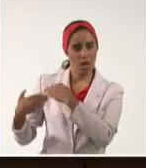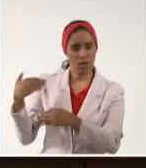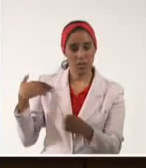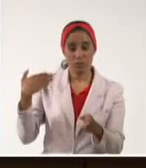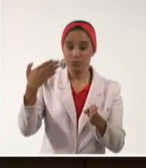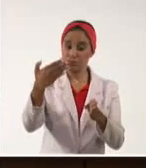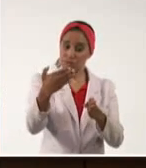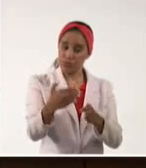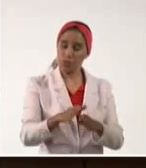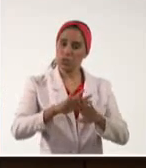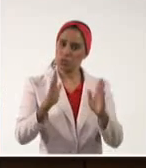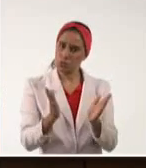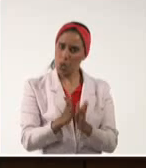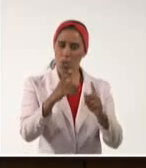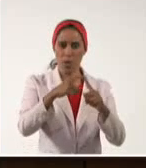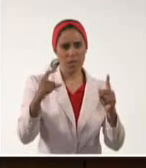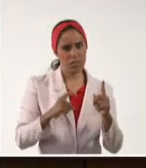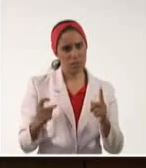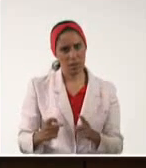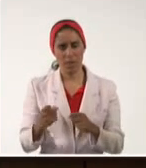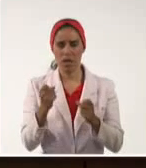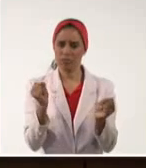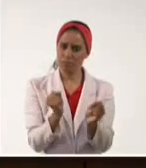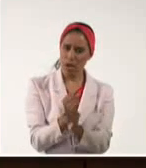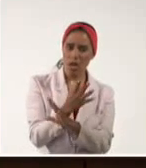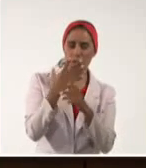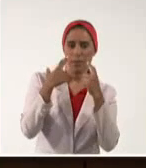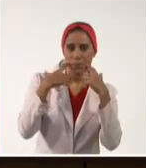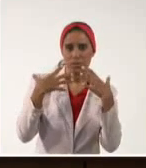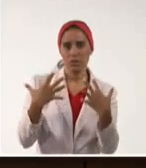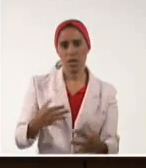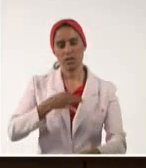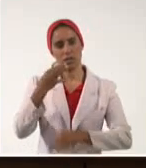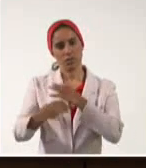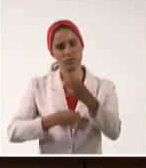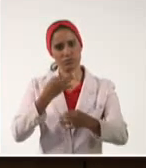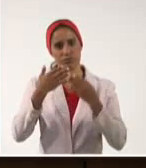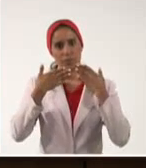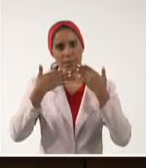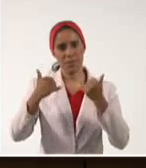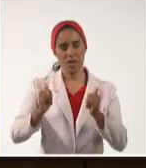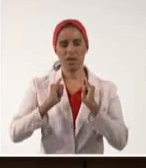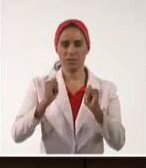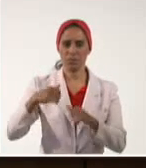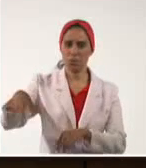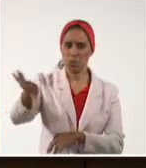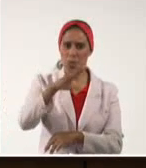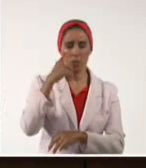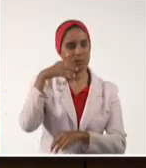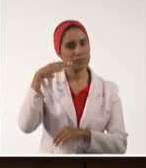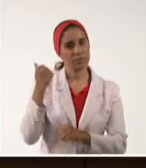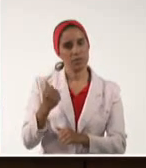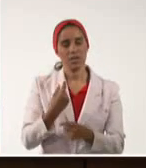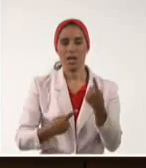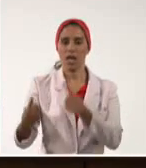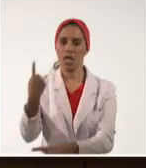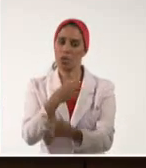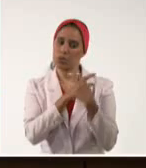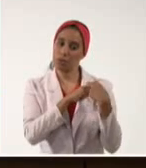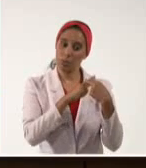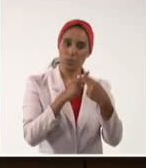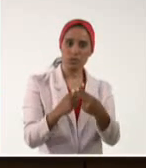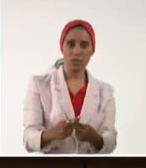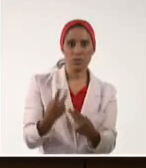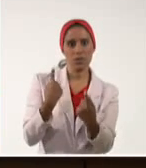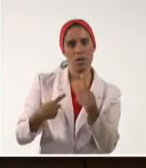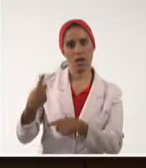con sinceridad, transparencia y un claro sentido de la responsabilidad que a cada uno compete.